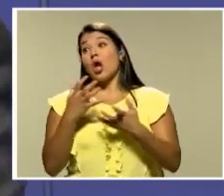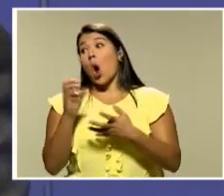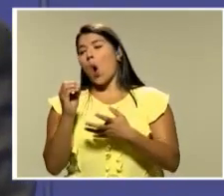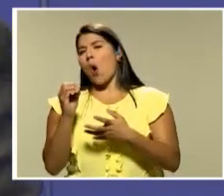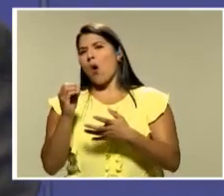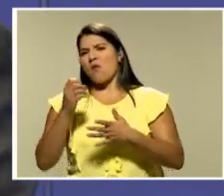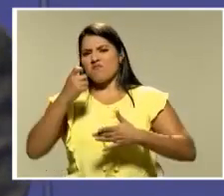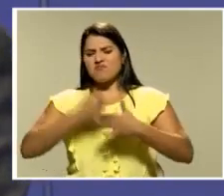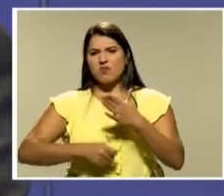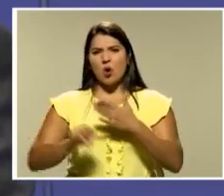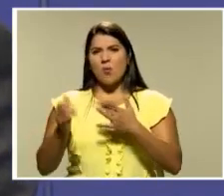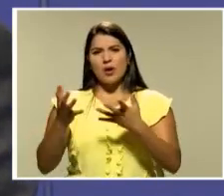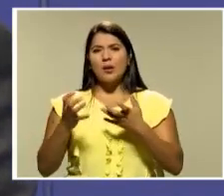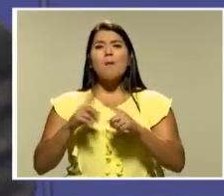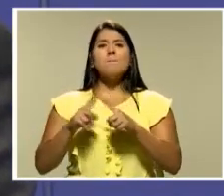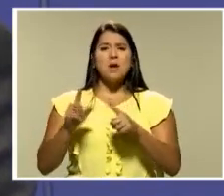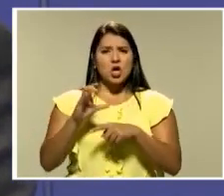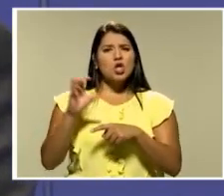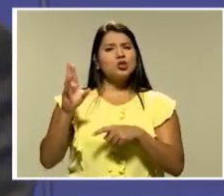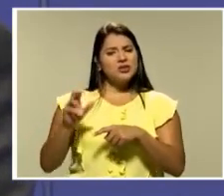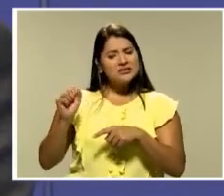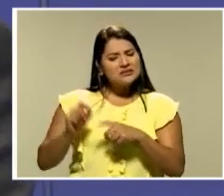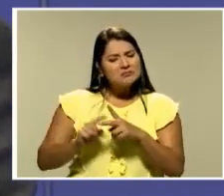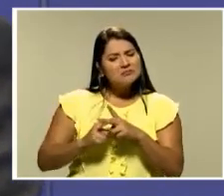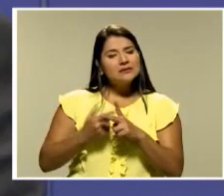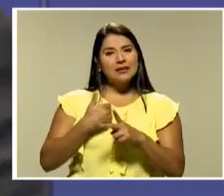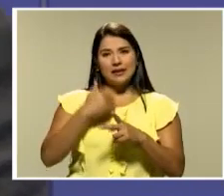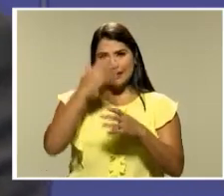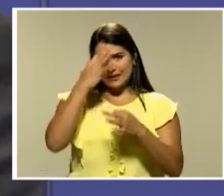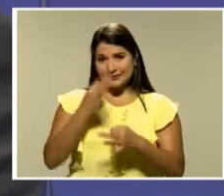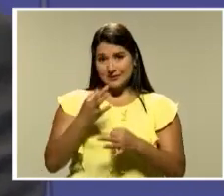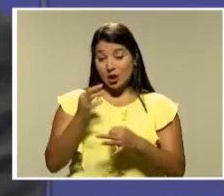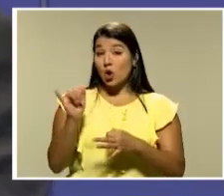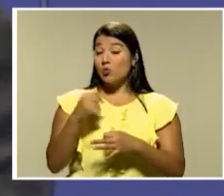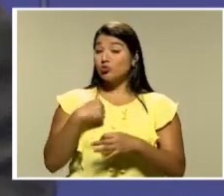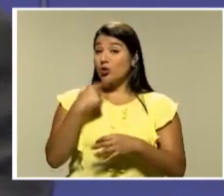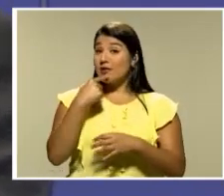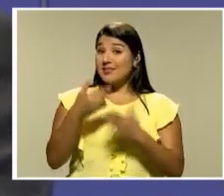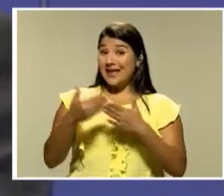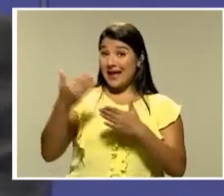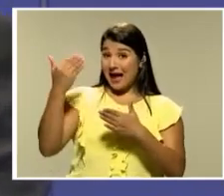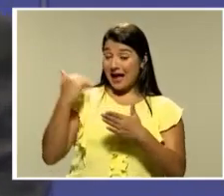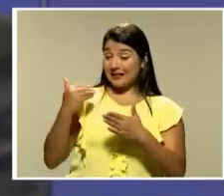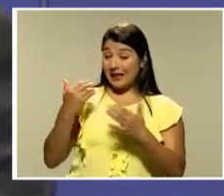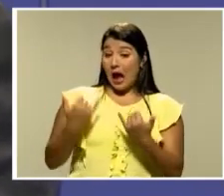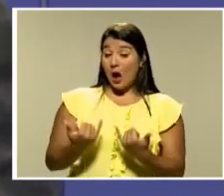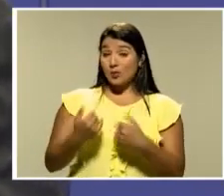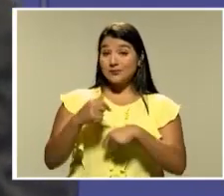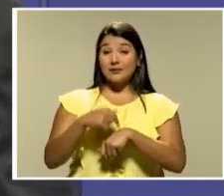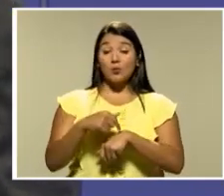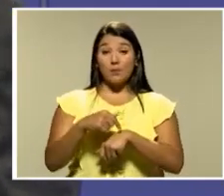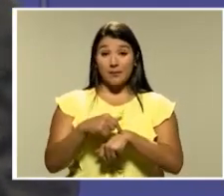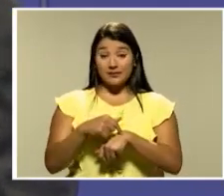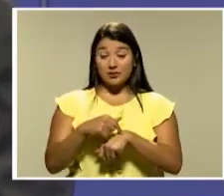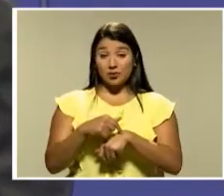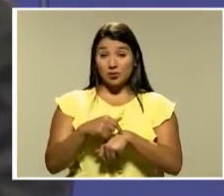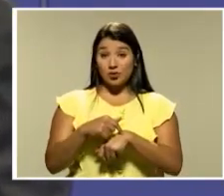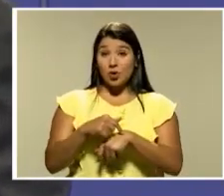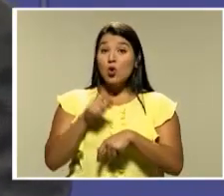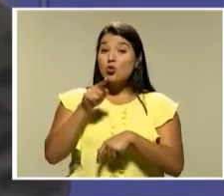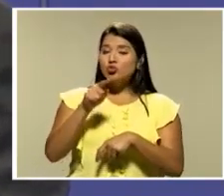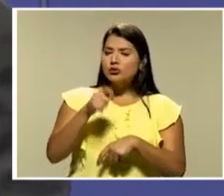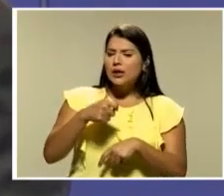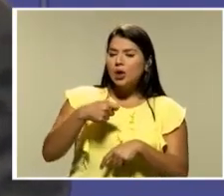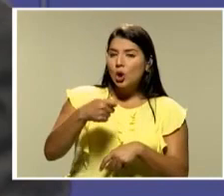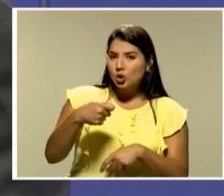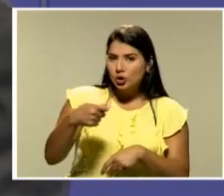quisiéramos, pero somos un país que va tomando las decisiones. Y como le decía antes, en este momento, si usted está